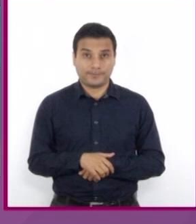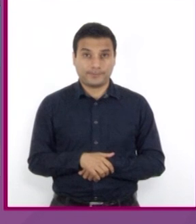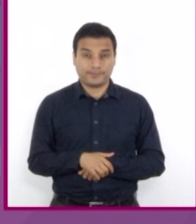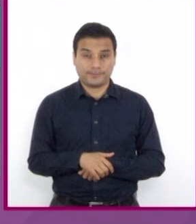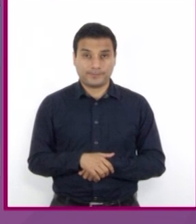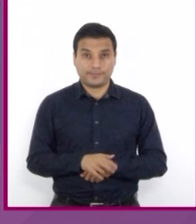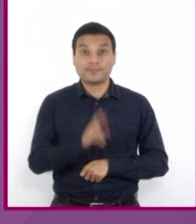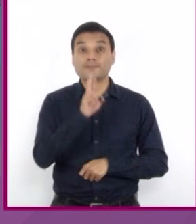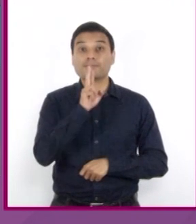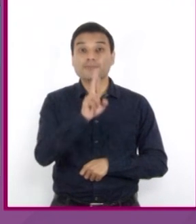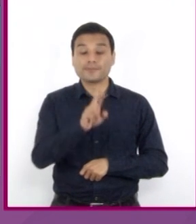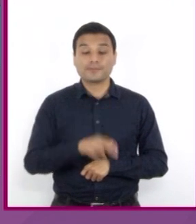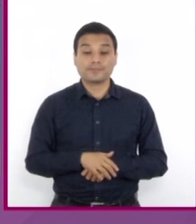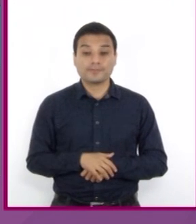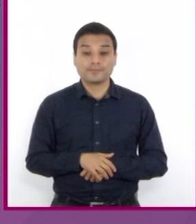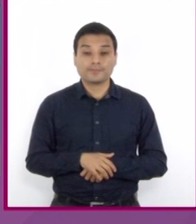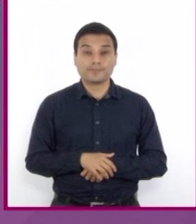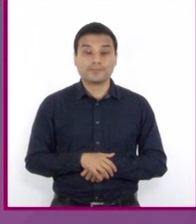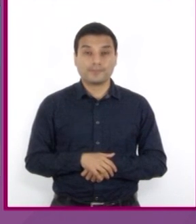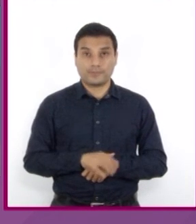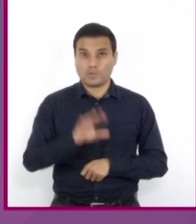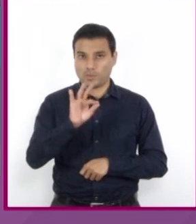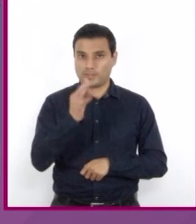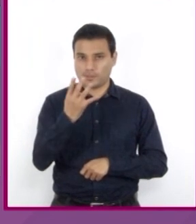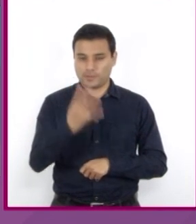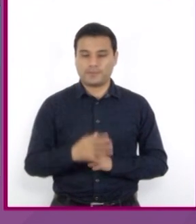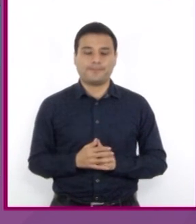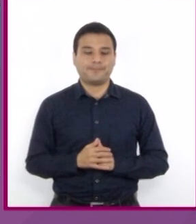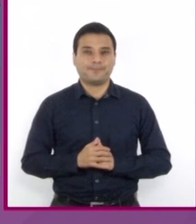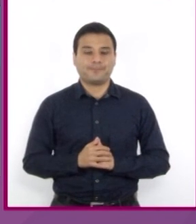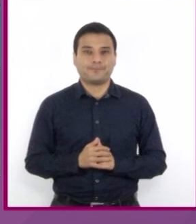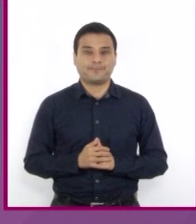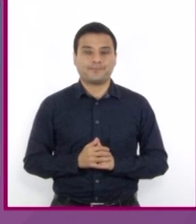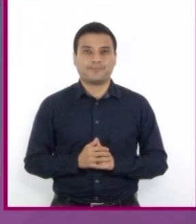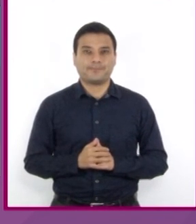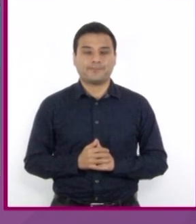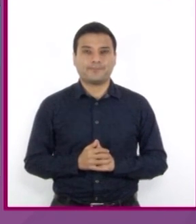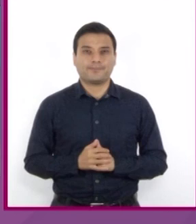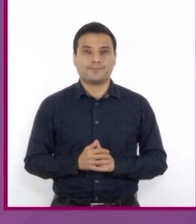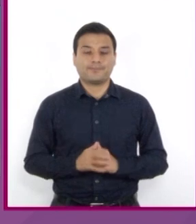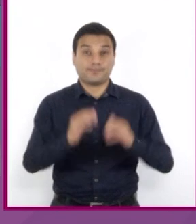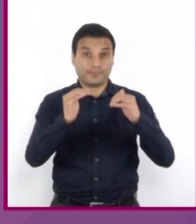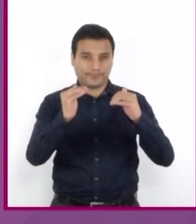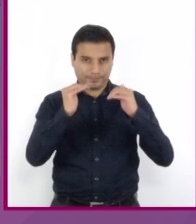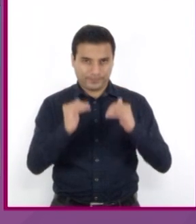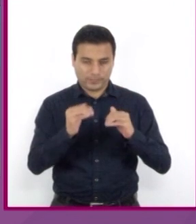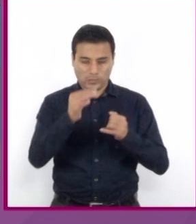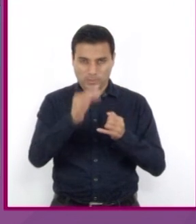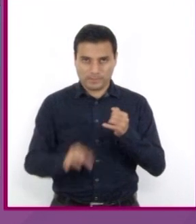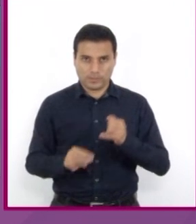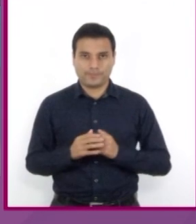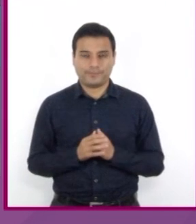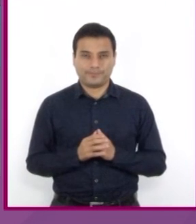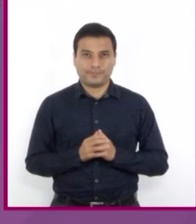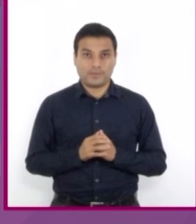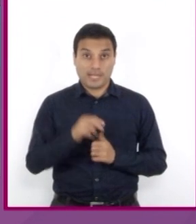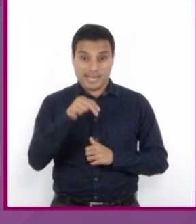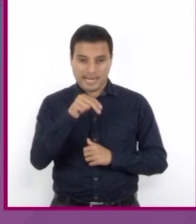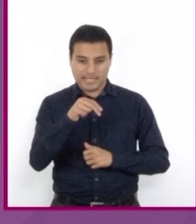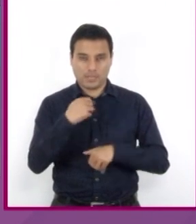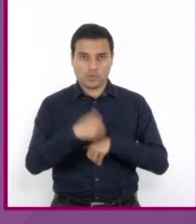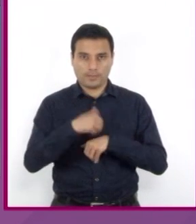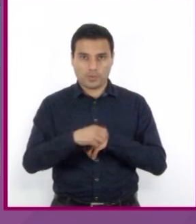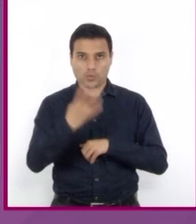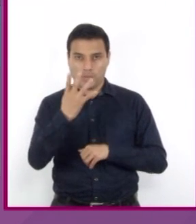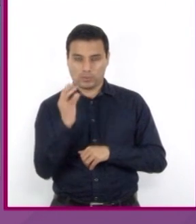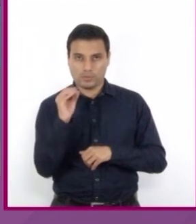por 22 negativo, dando como resultado 44. Por último, si el cuarto valor del término